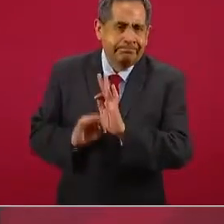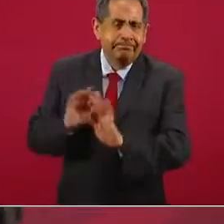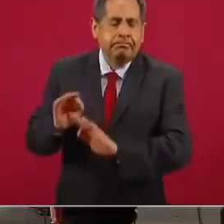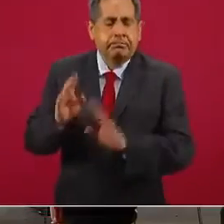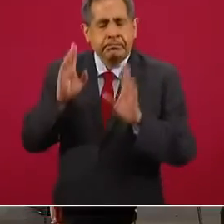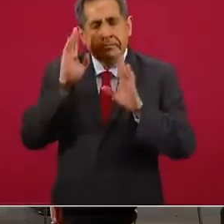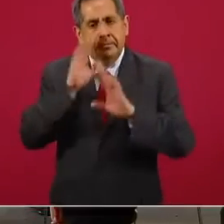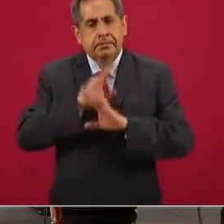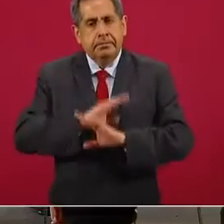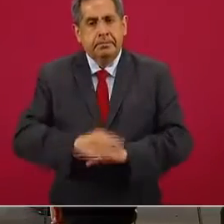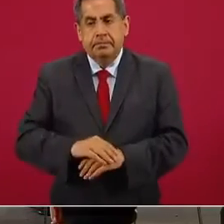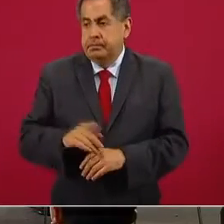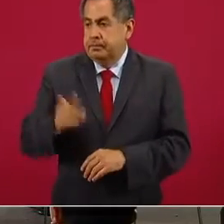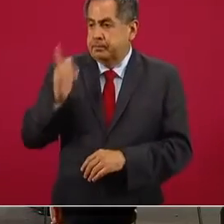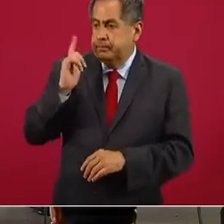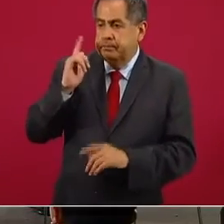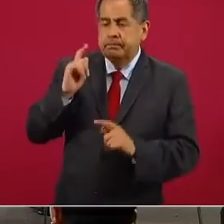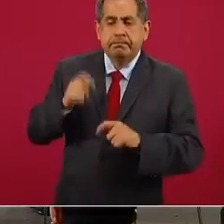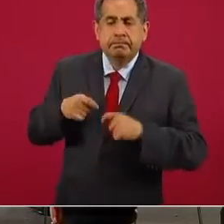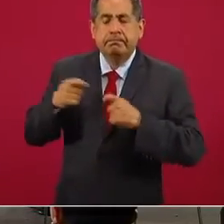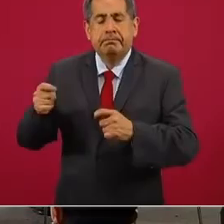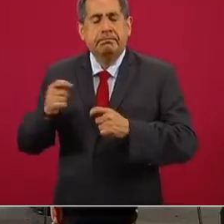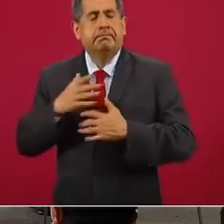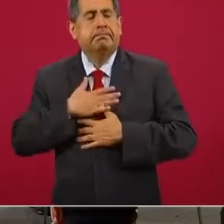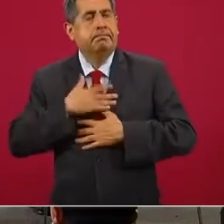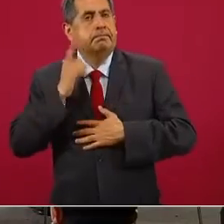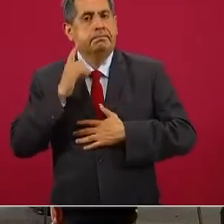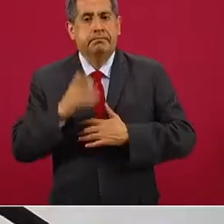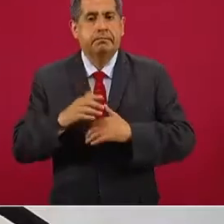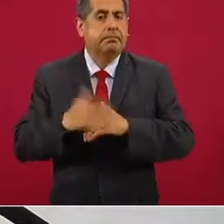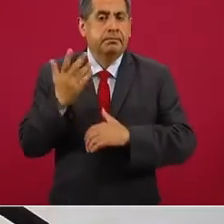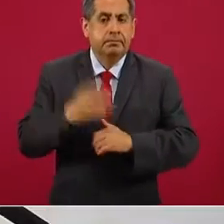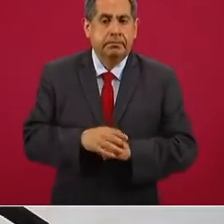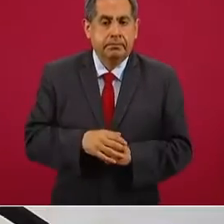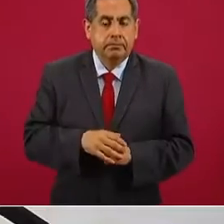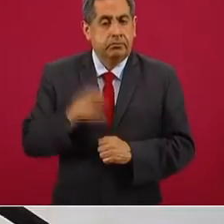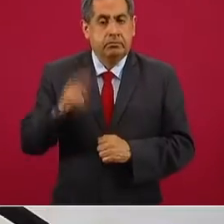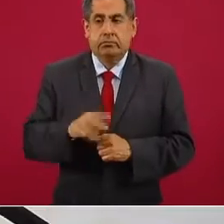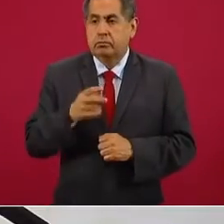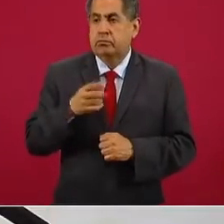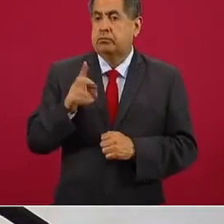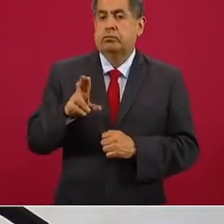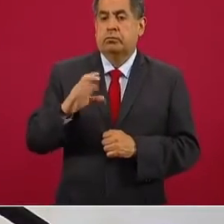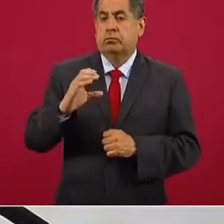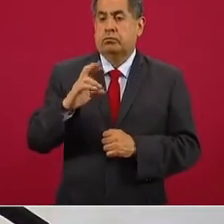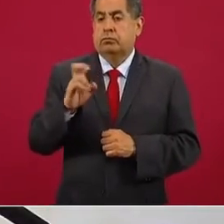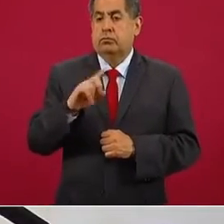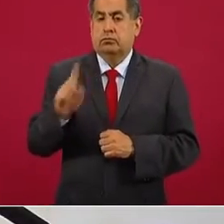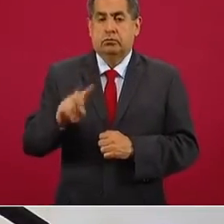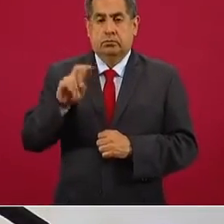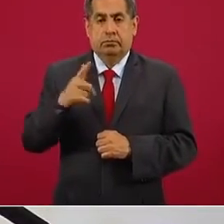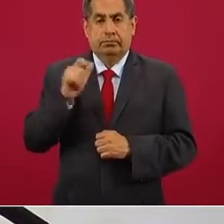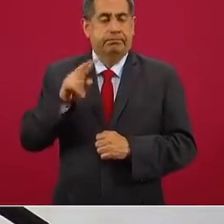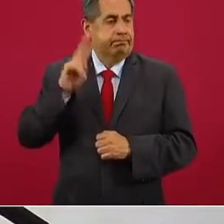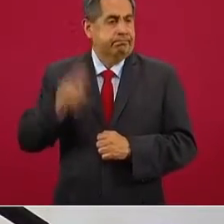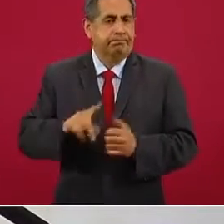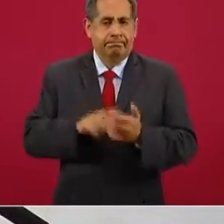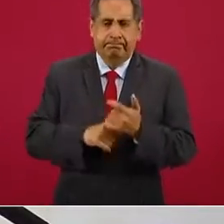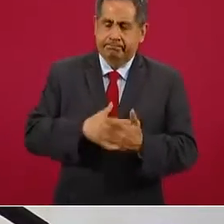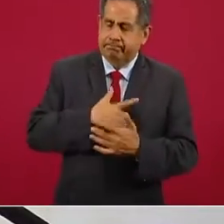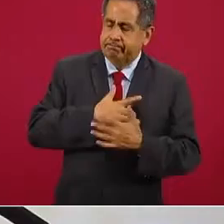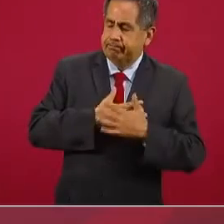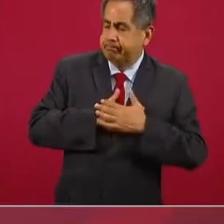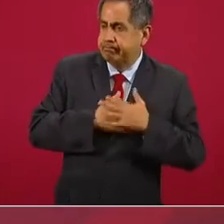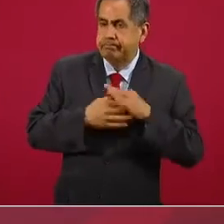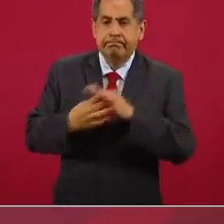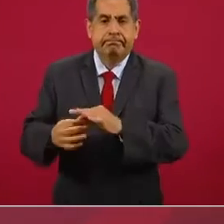sobre todo ser esperanza para tantos y para tantas. Y lo digo porque de verdad que el doctor Cruz Vega en ese sentido es un gran humanista, ha